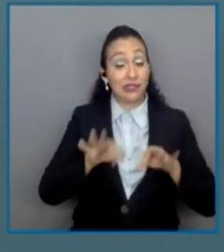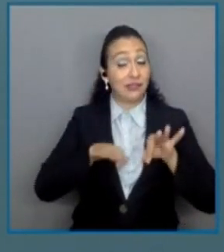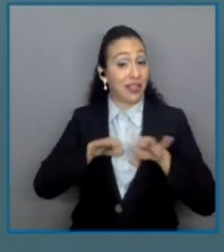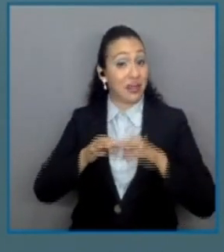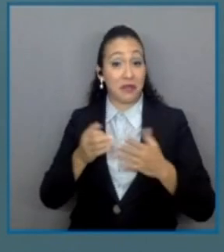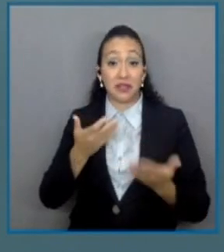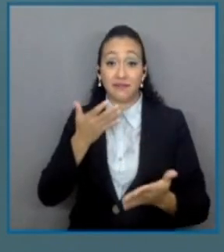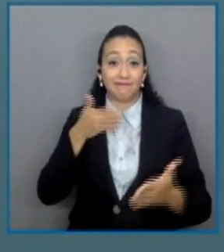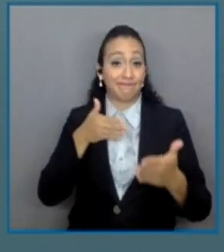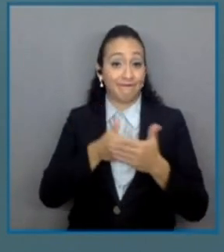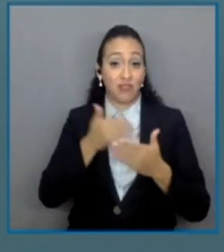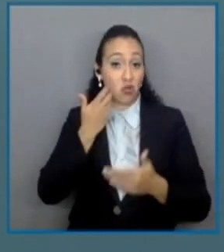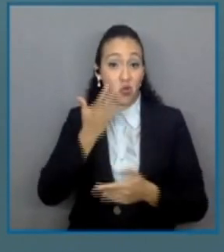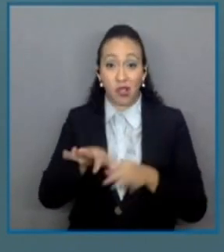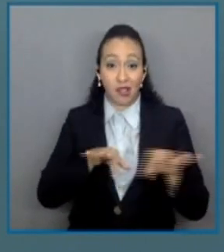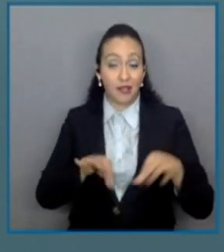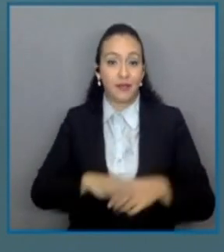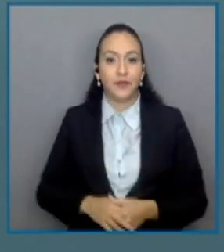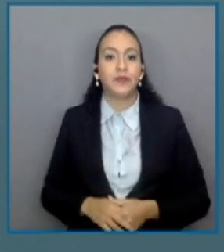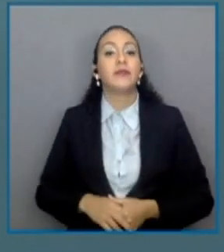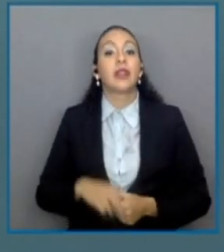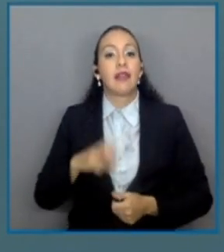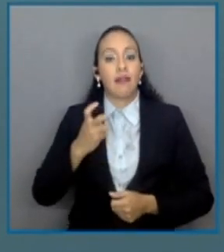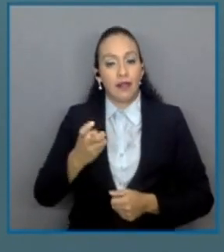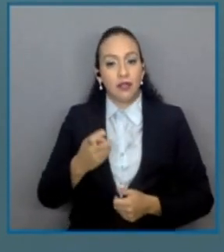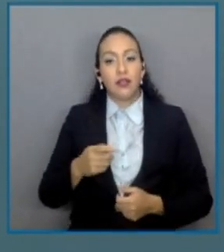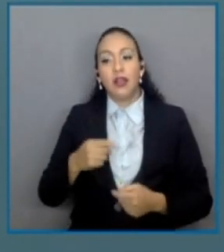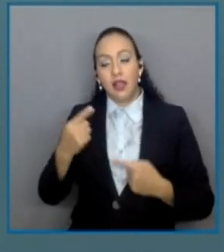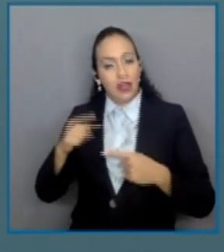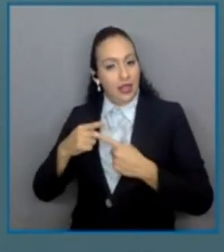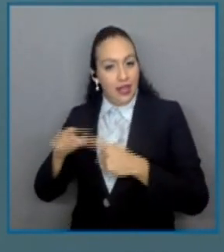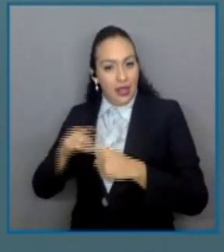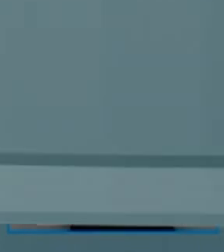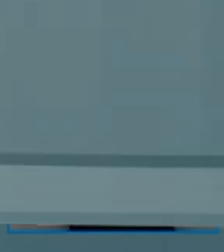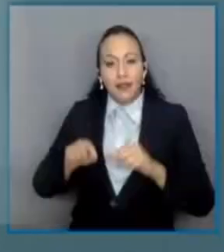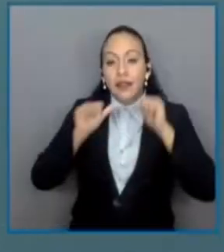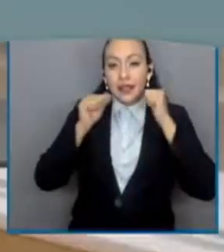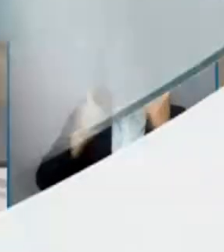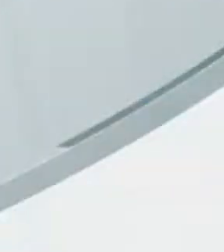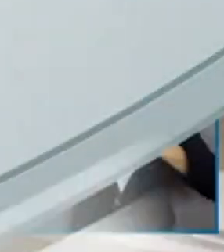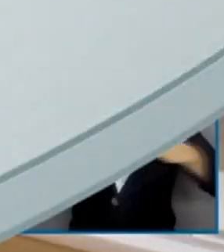serán sometidos a la aprobación de las directivas regionales de la asociación.